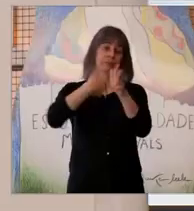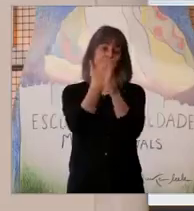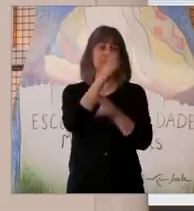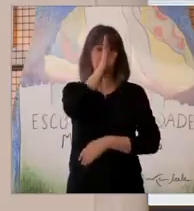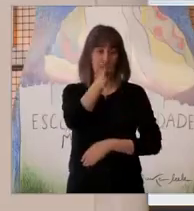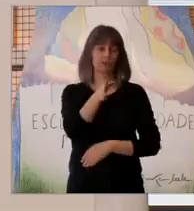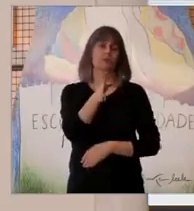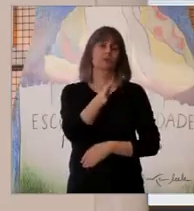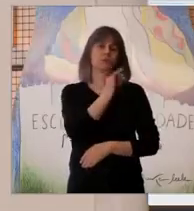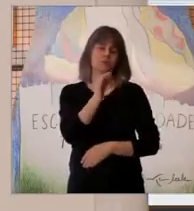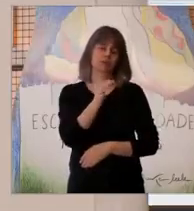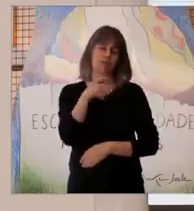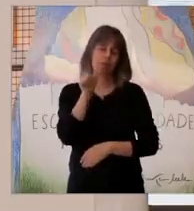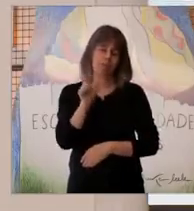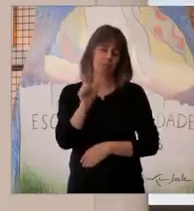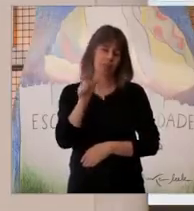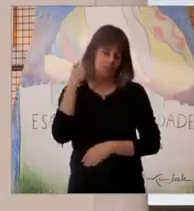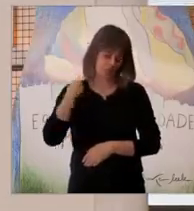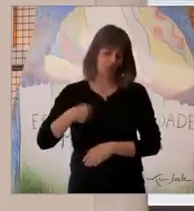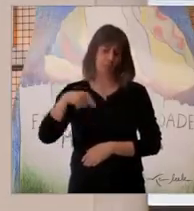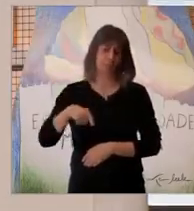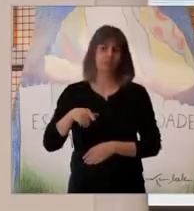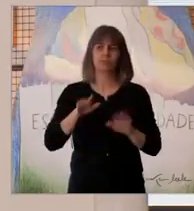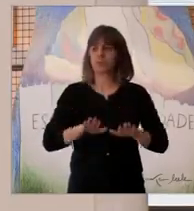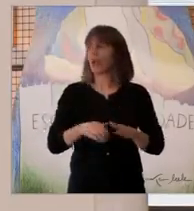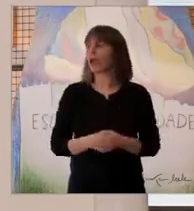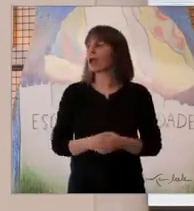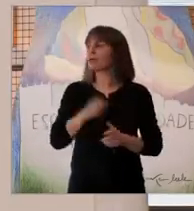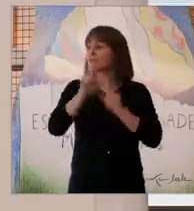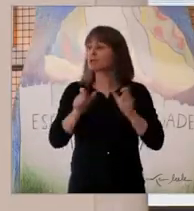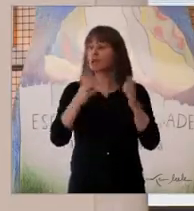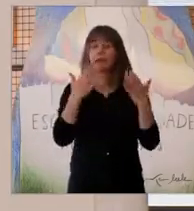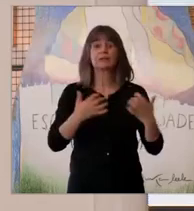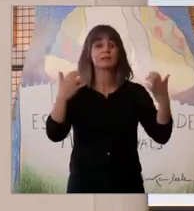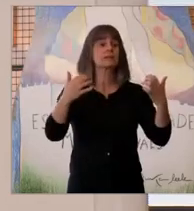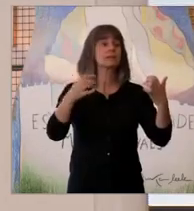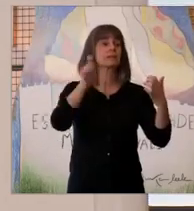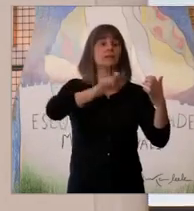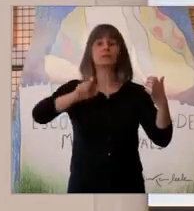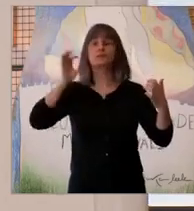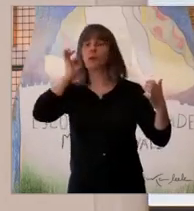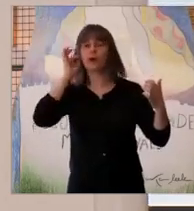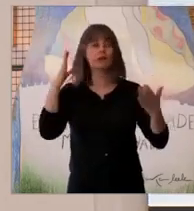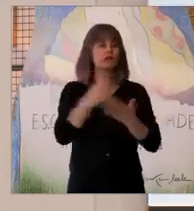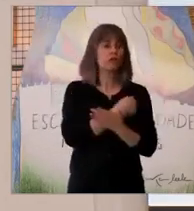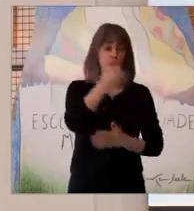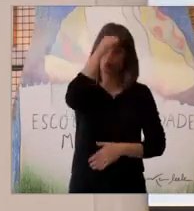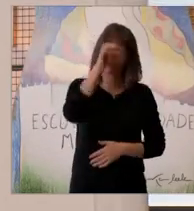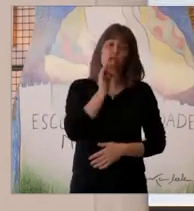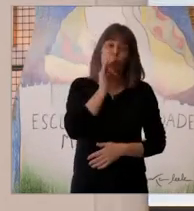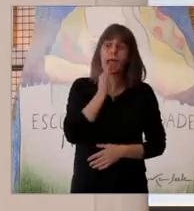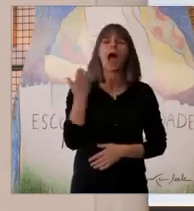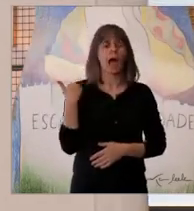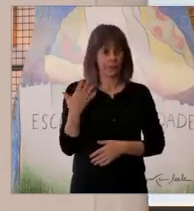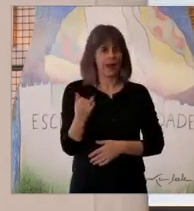posible a todas las asistentes estaba viendo si teníamos algún asistente hoy no por ahora llegarán porque ayer